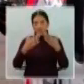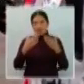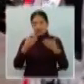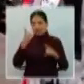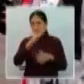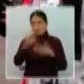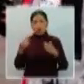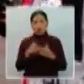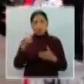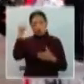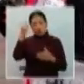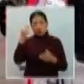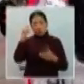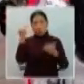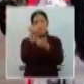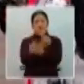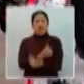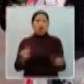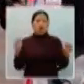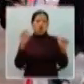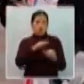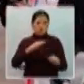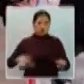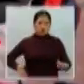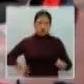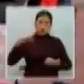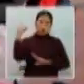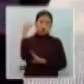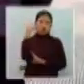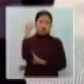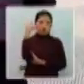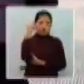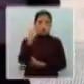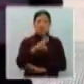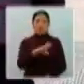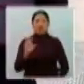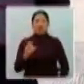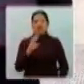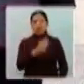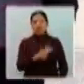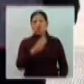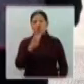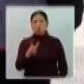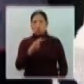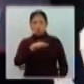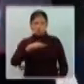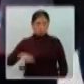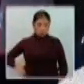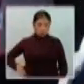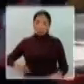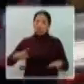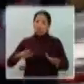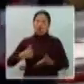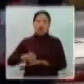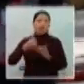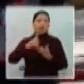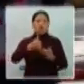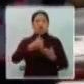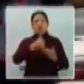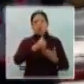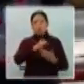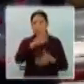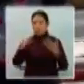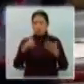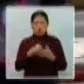gobiernos autónomos municipales de todo el país. Los 342 municipios nos han colaborado, han trabajado